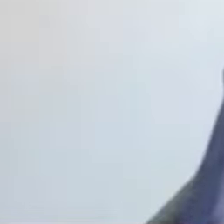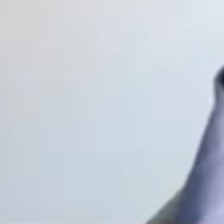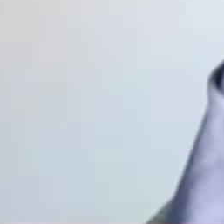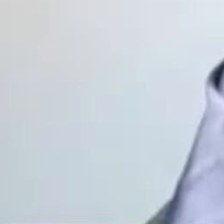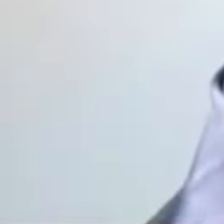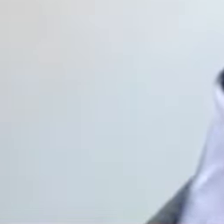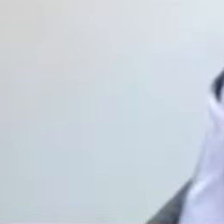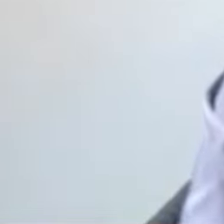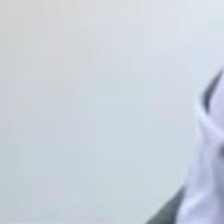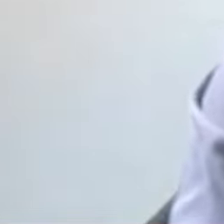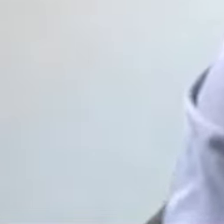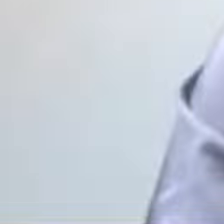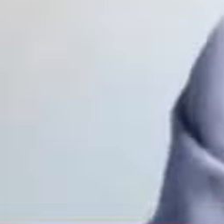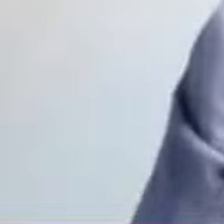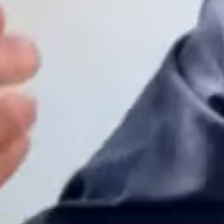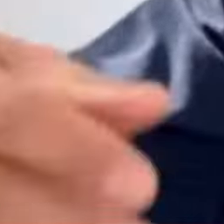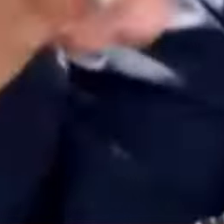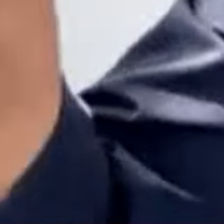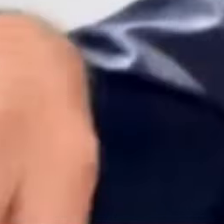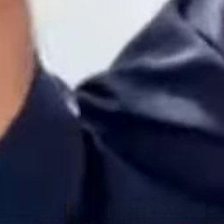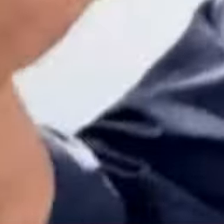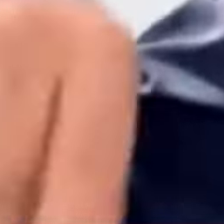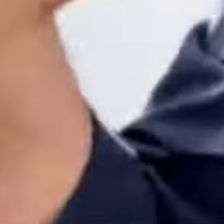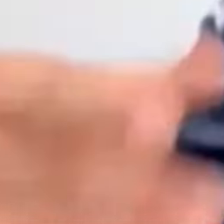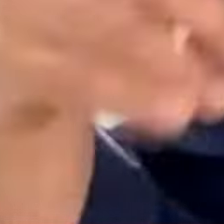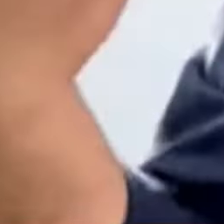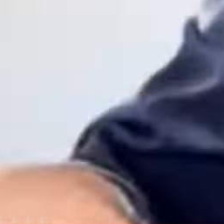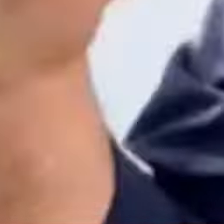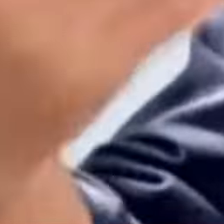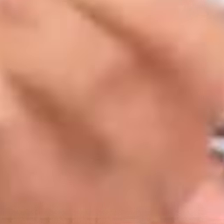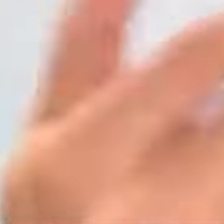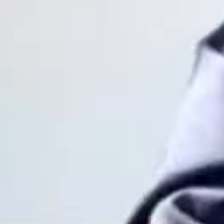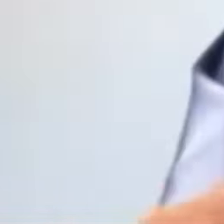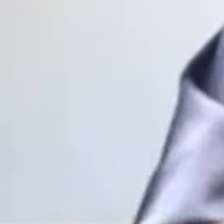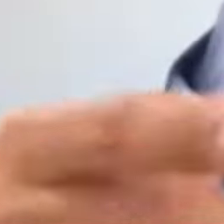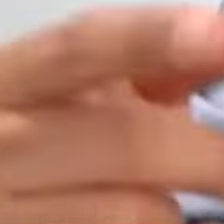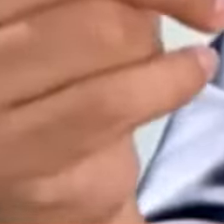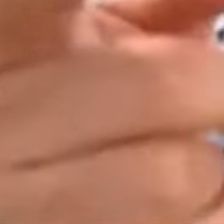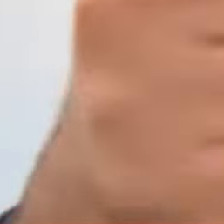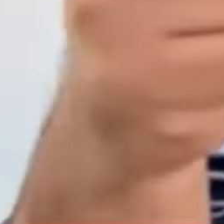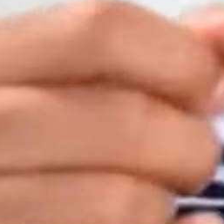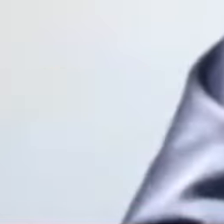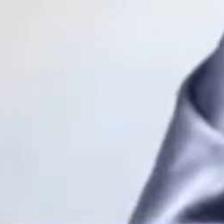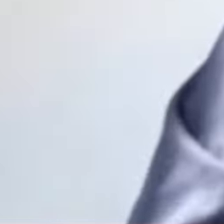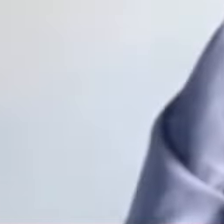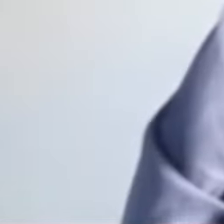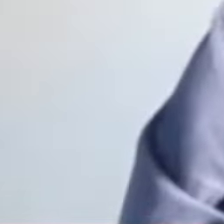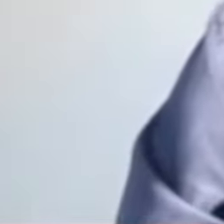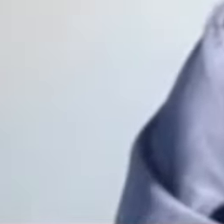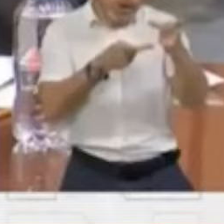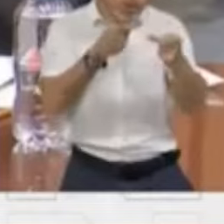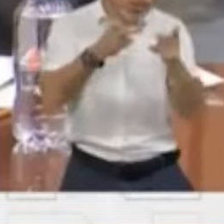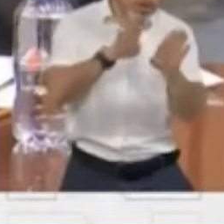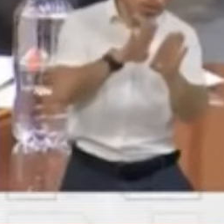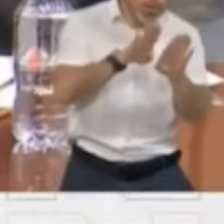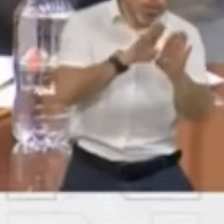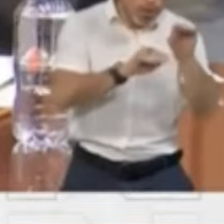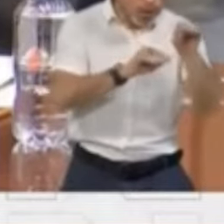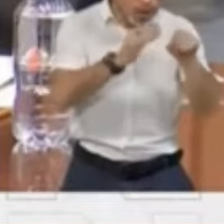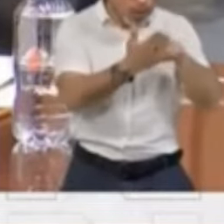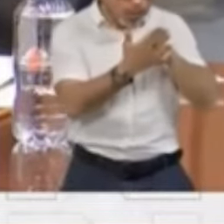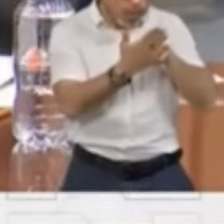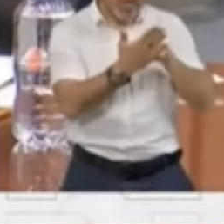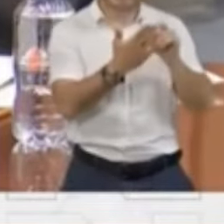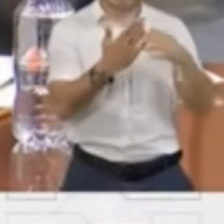Instituto Nacional electoral las cosas están Híjole se desataron los demonios vamos a ver Escuchar mientras un